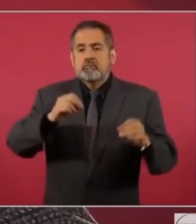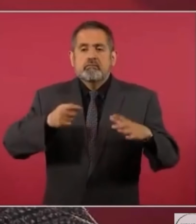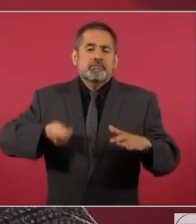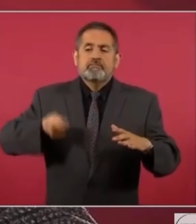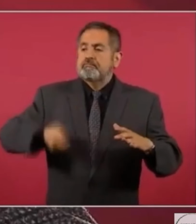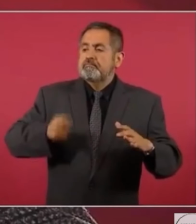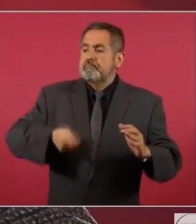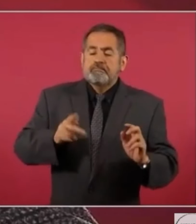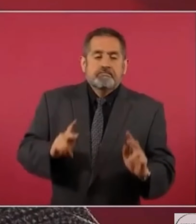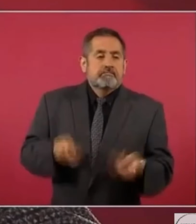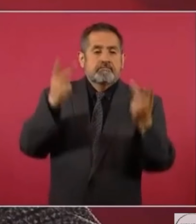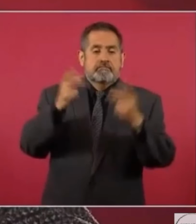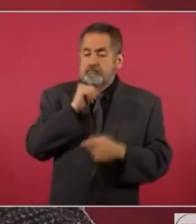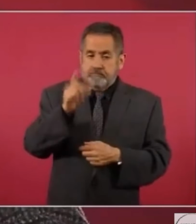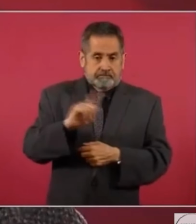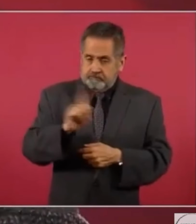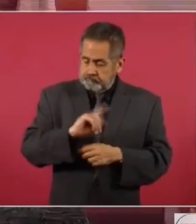subastas.